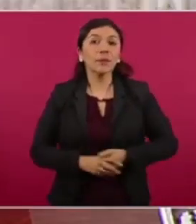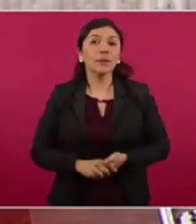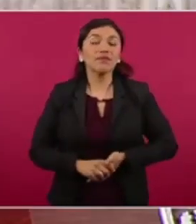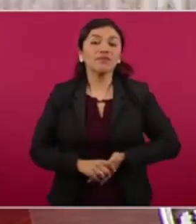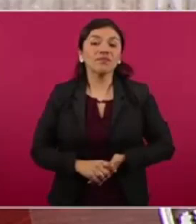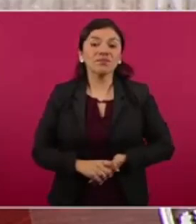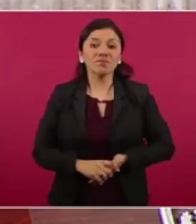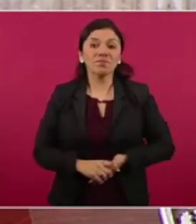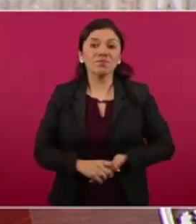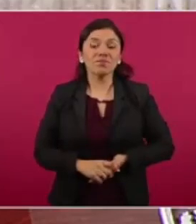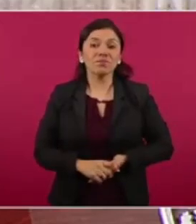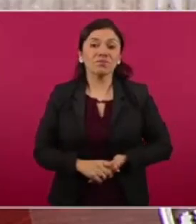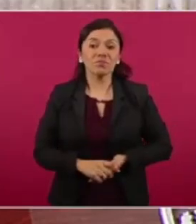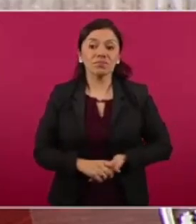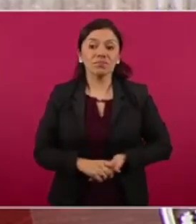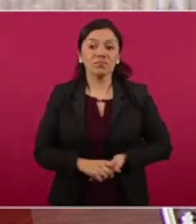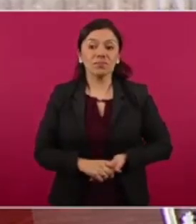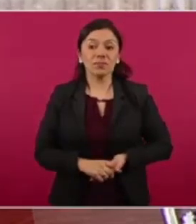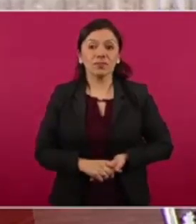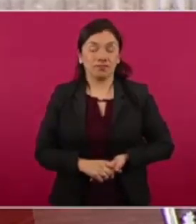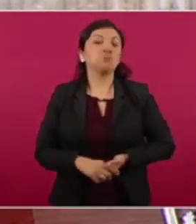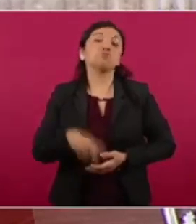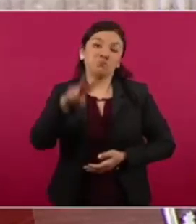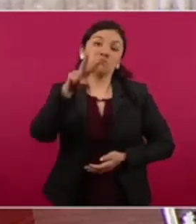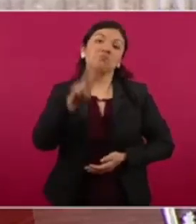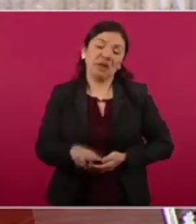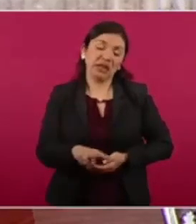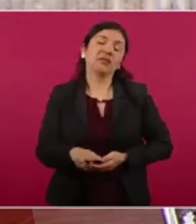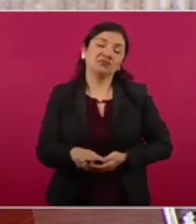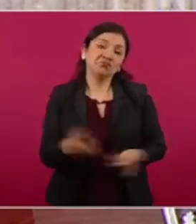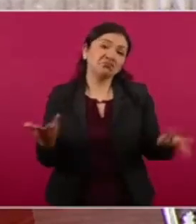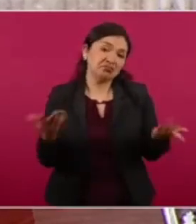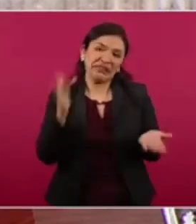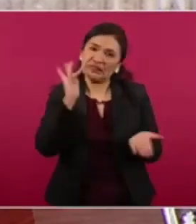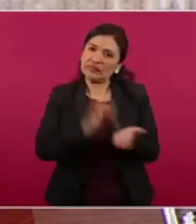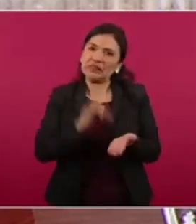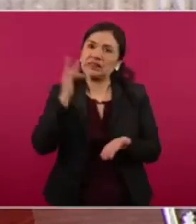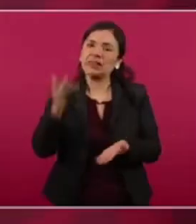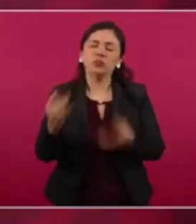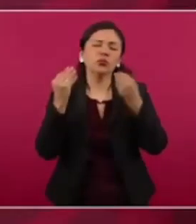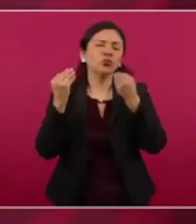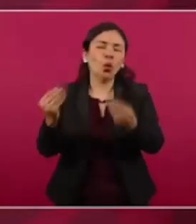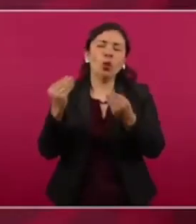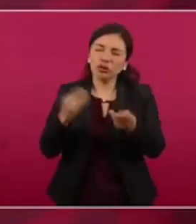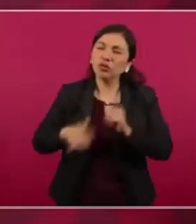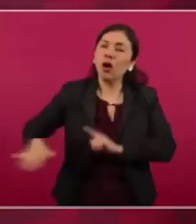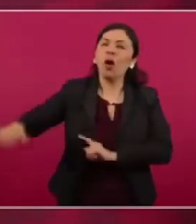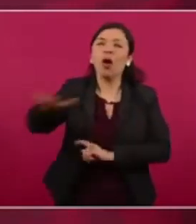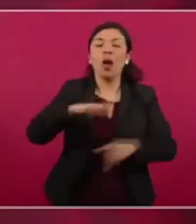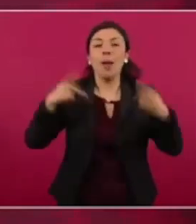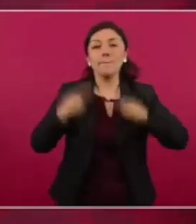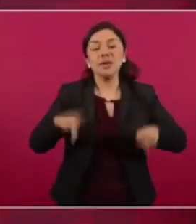Entonces, le agradezco mucho al pueblo de México,